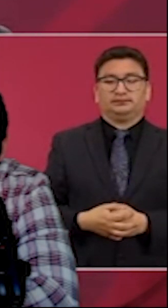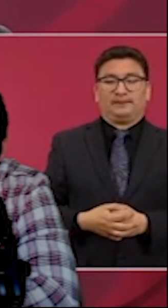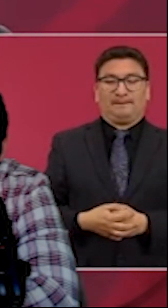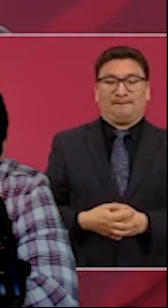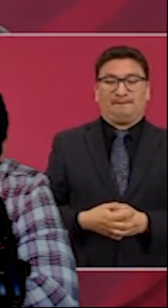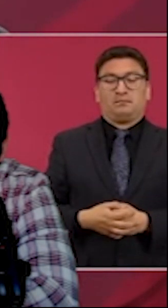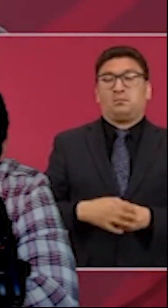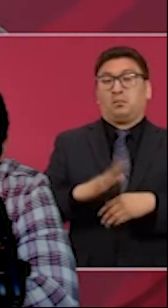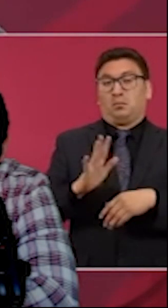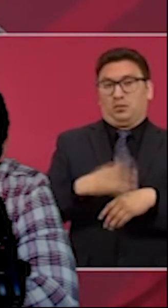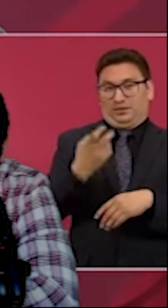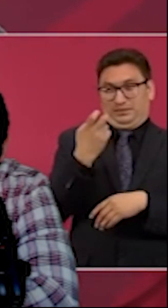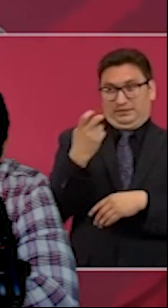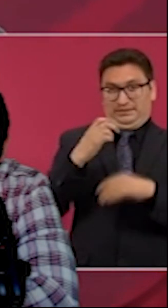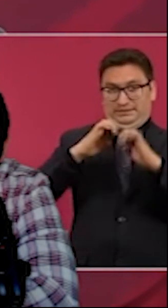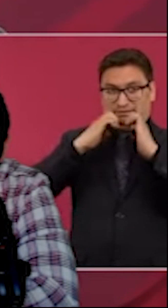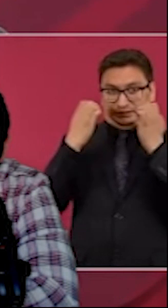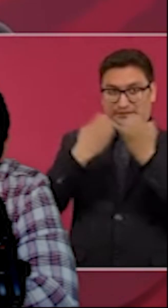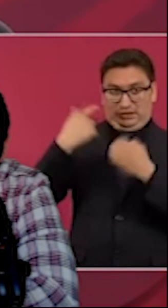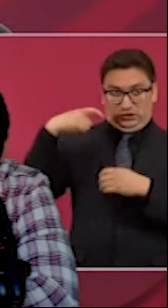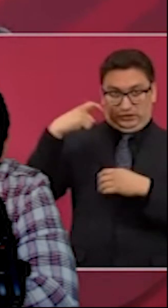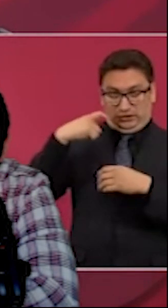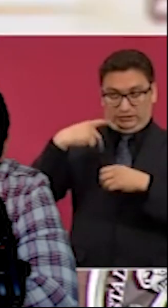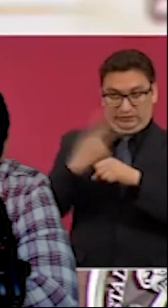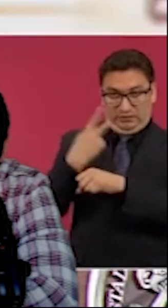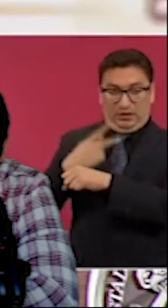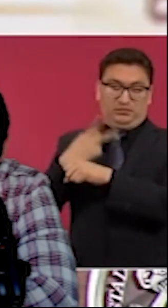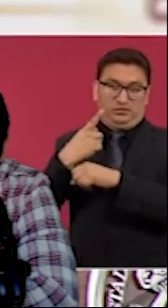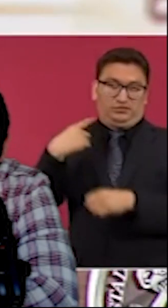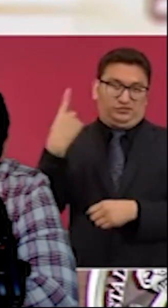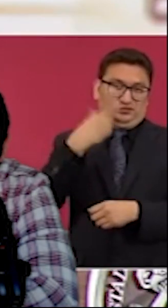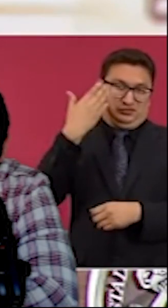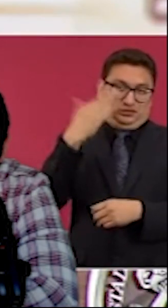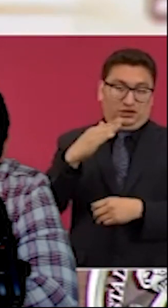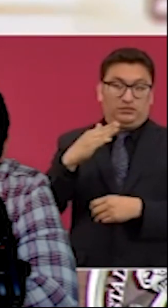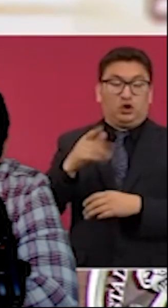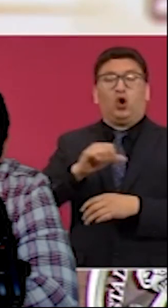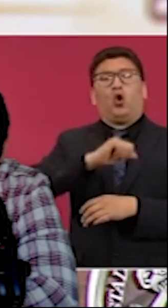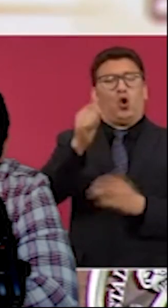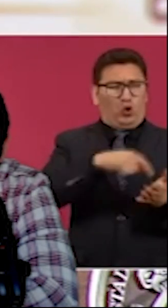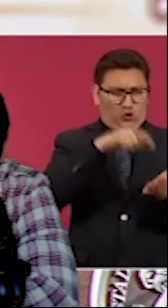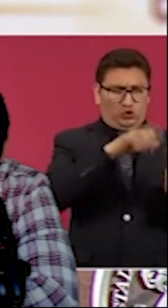por lo que pasó en Querétaro, que ya ha sucedido en otras partes,